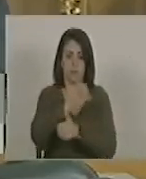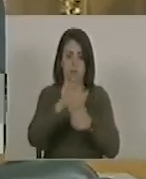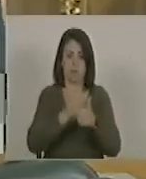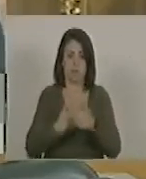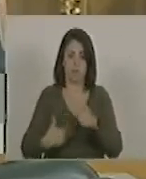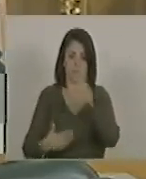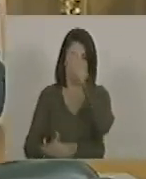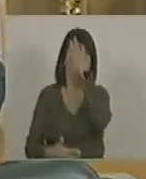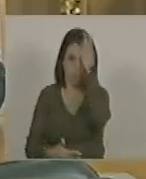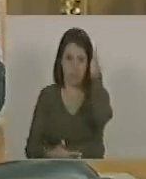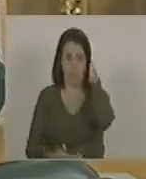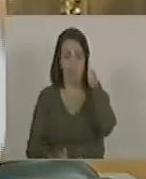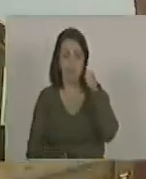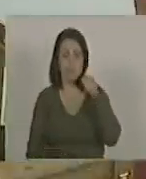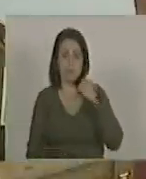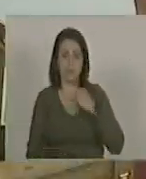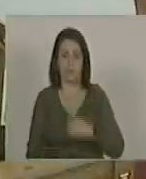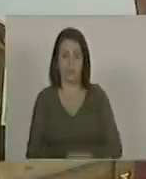vicepresidente.